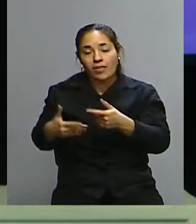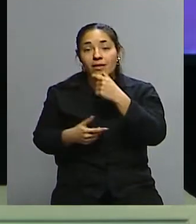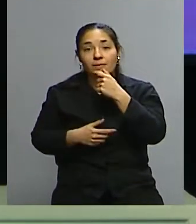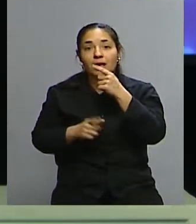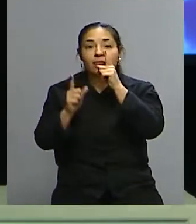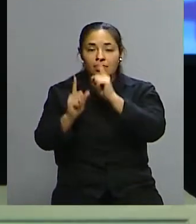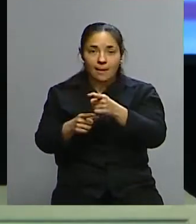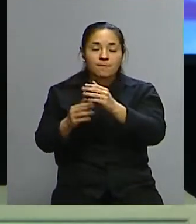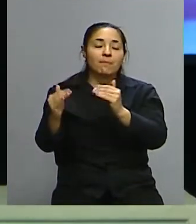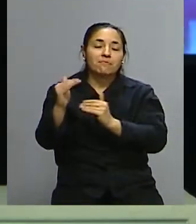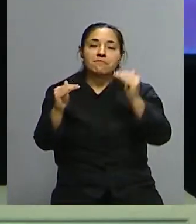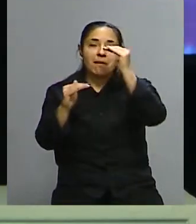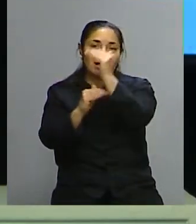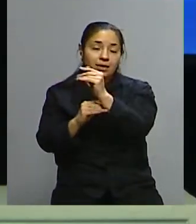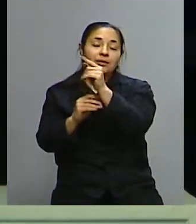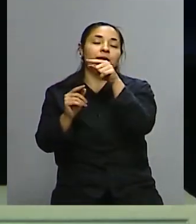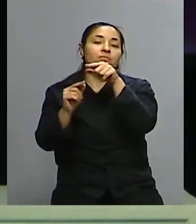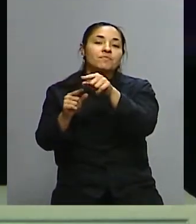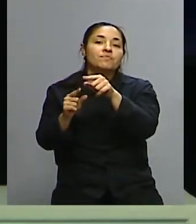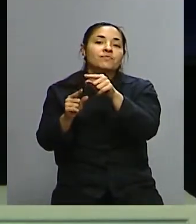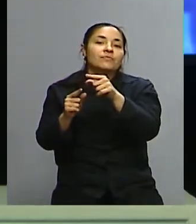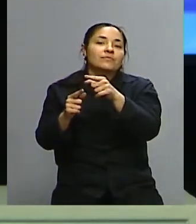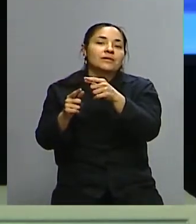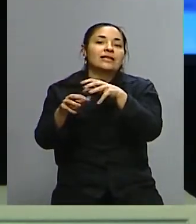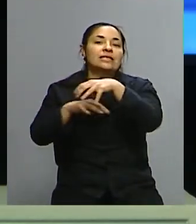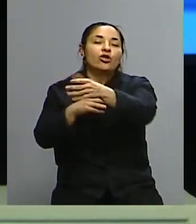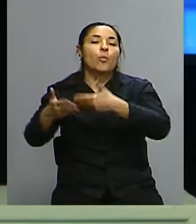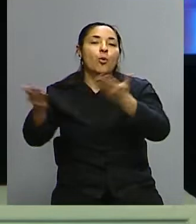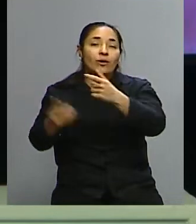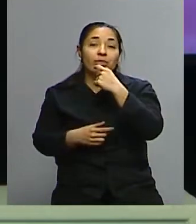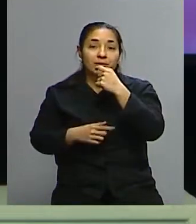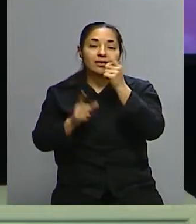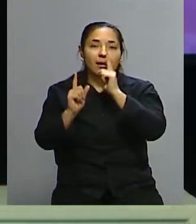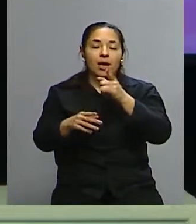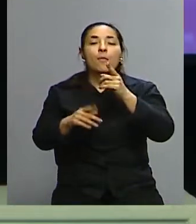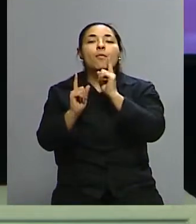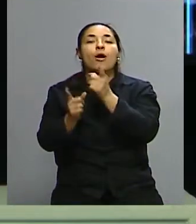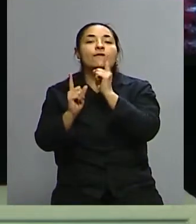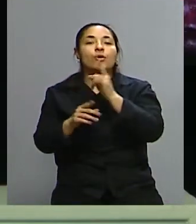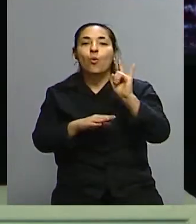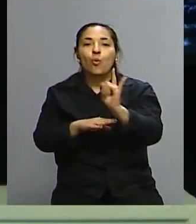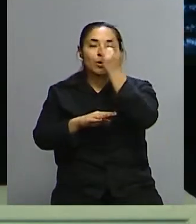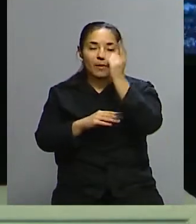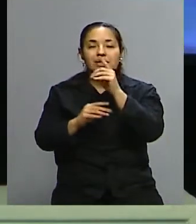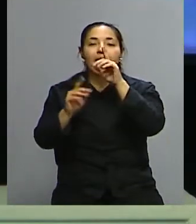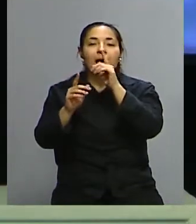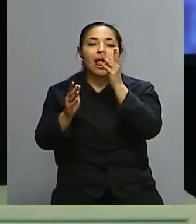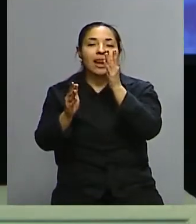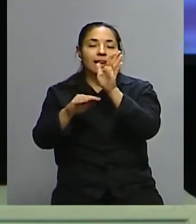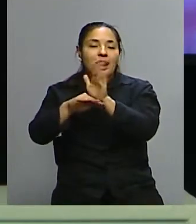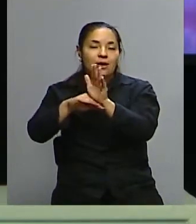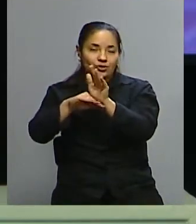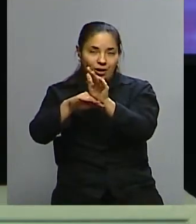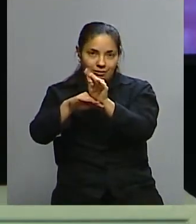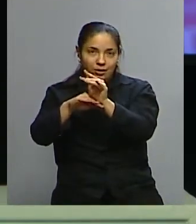del Sector Público y además docente de la Facultad de Ciencias Económicas también de la Universidad Nacional de Cuyo. Bueno, tenemos que seguir hablando. Es un